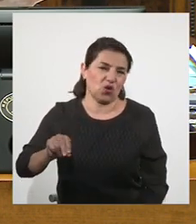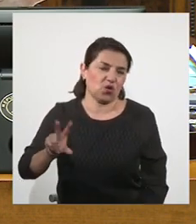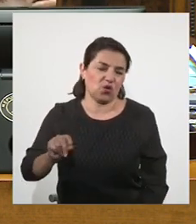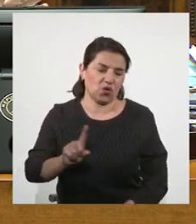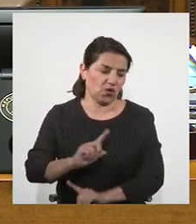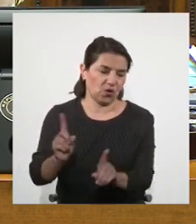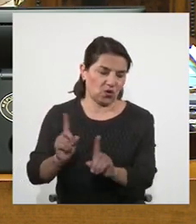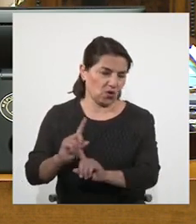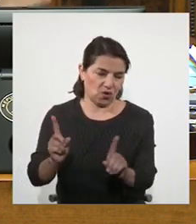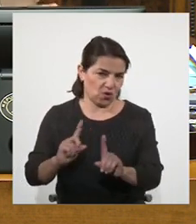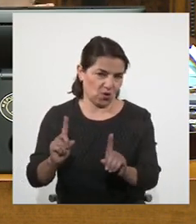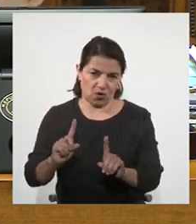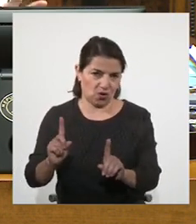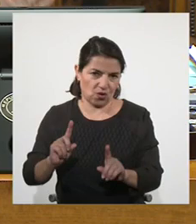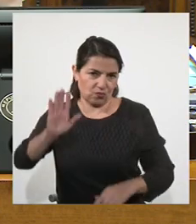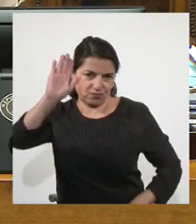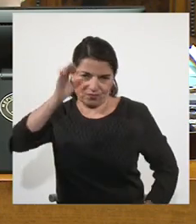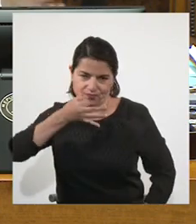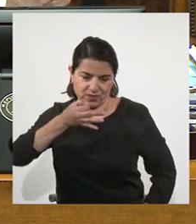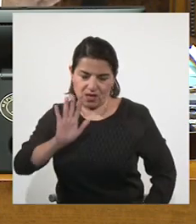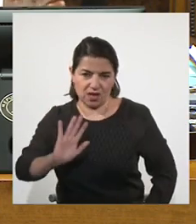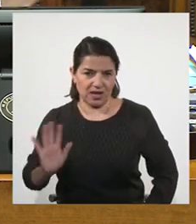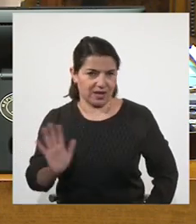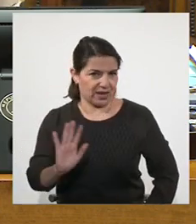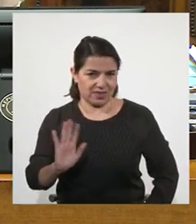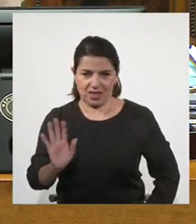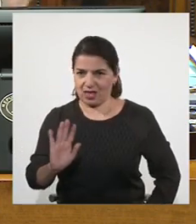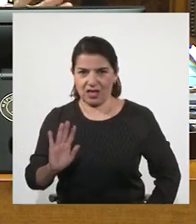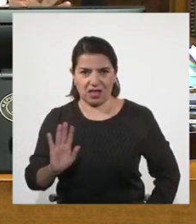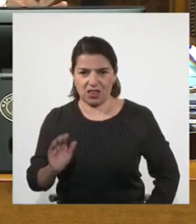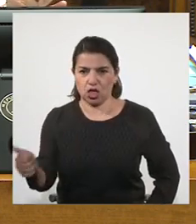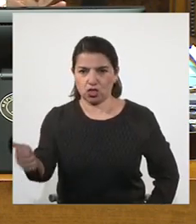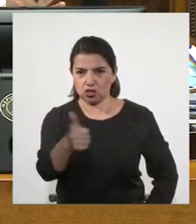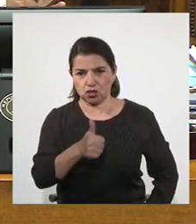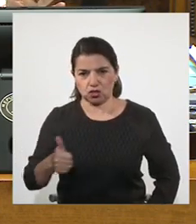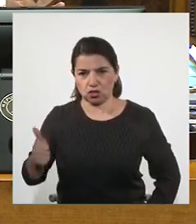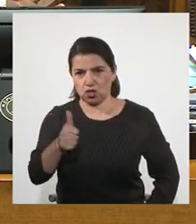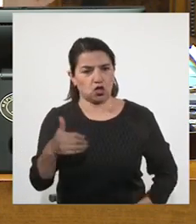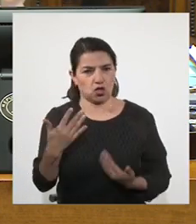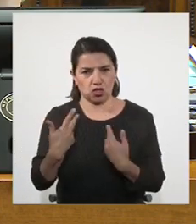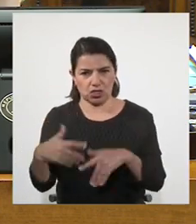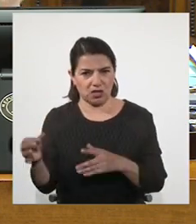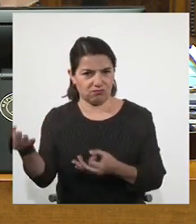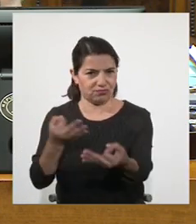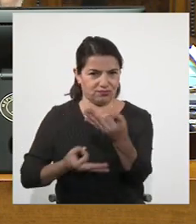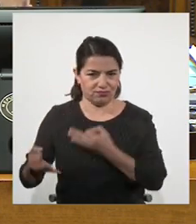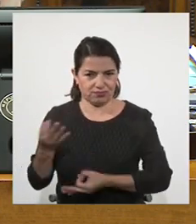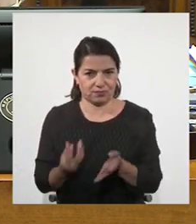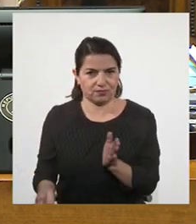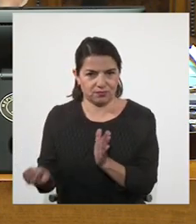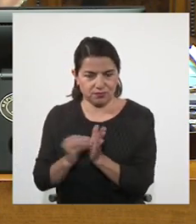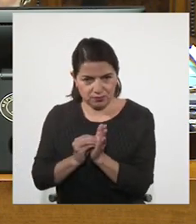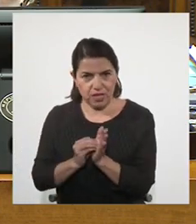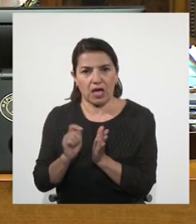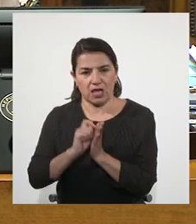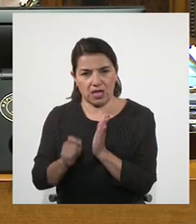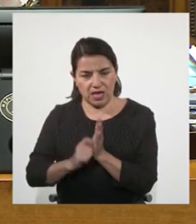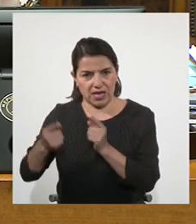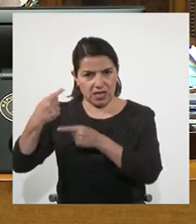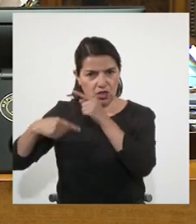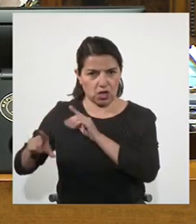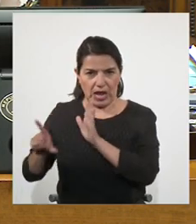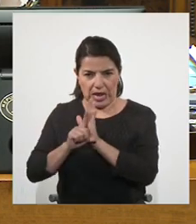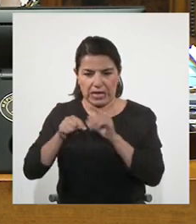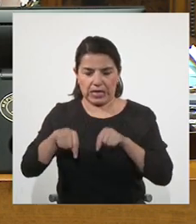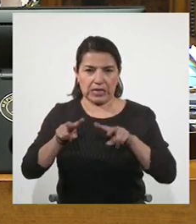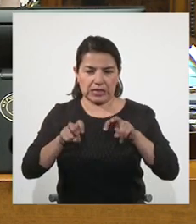De verdad, no más, colegas. Ya se ha hecho el punto, lo han hecho todos, han dejado consignado la historia de la ley este tema. Pido que, por favor, avancemos. Vamos